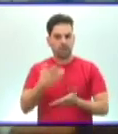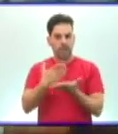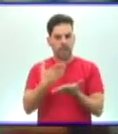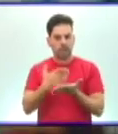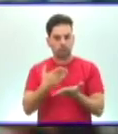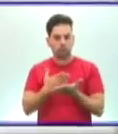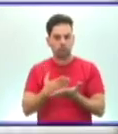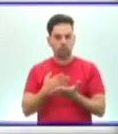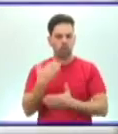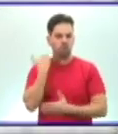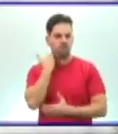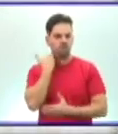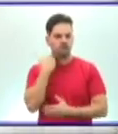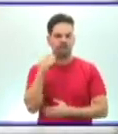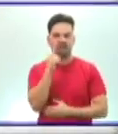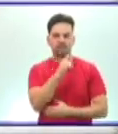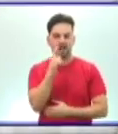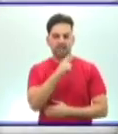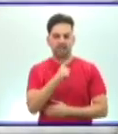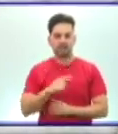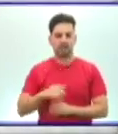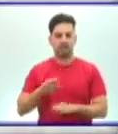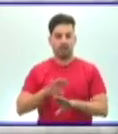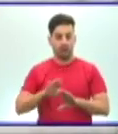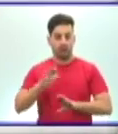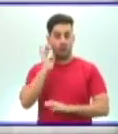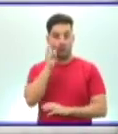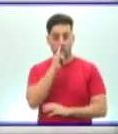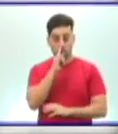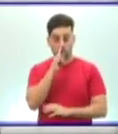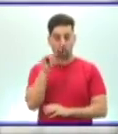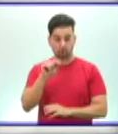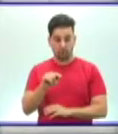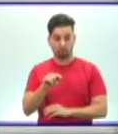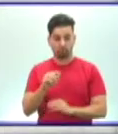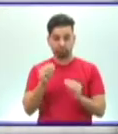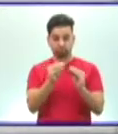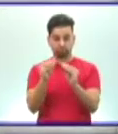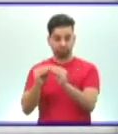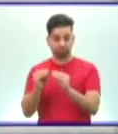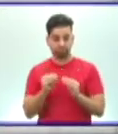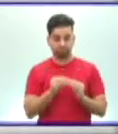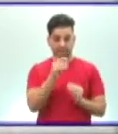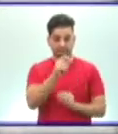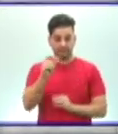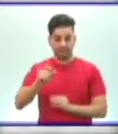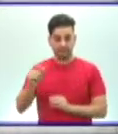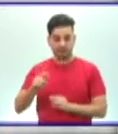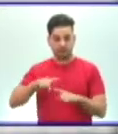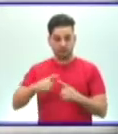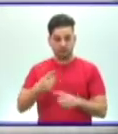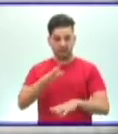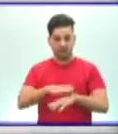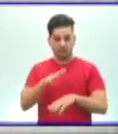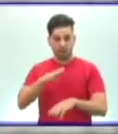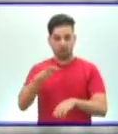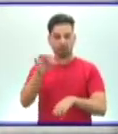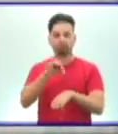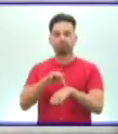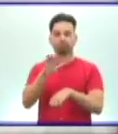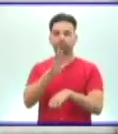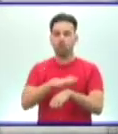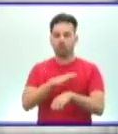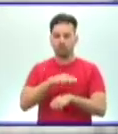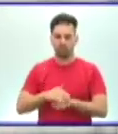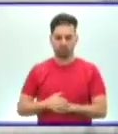a la conclusión de que la transmisión de la enfermedad se realizaba por un agente intermediario, el mosquito